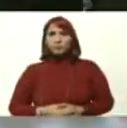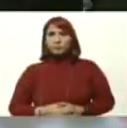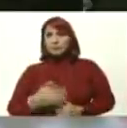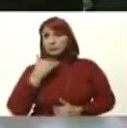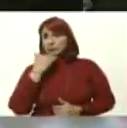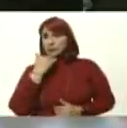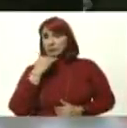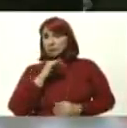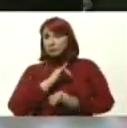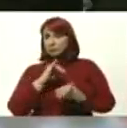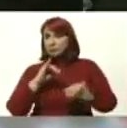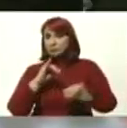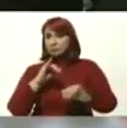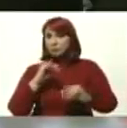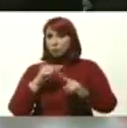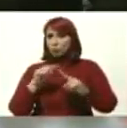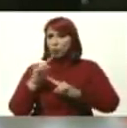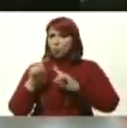¿Tienes otra pregunta, Boris?